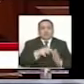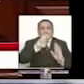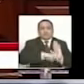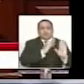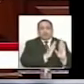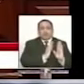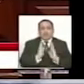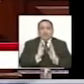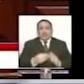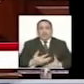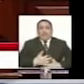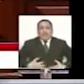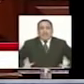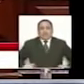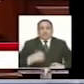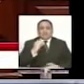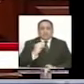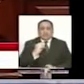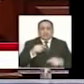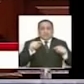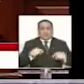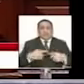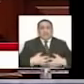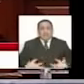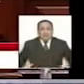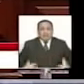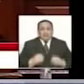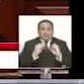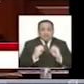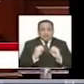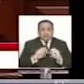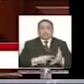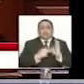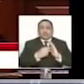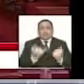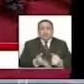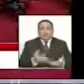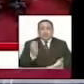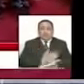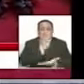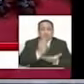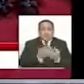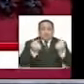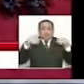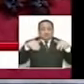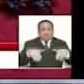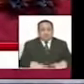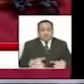ideas, la mayoría de las cuales, en mi opinión, son absolutamente inaplicables, ¿no? Esta historia de